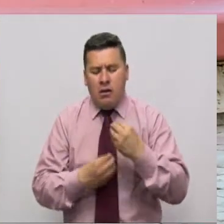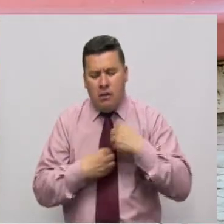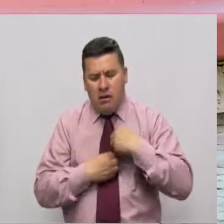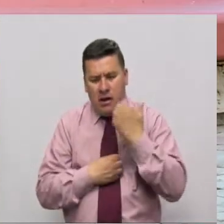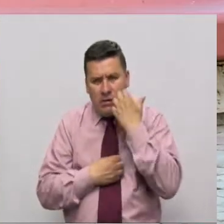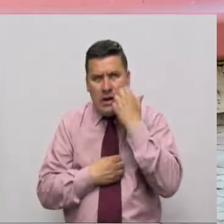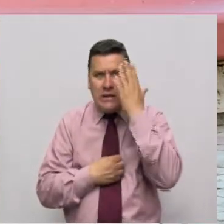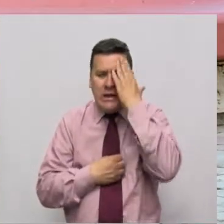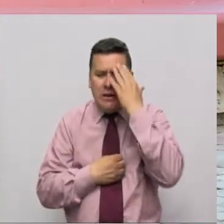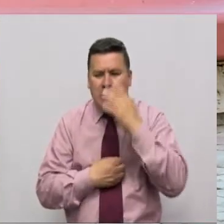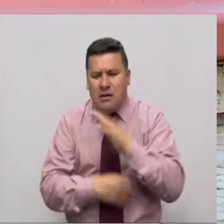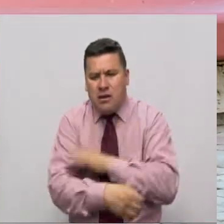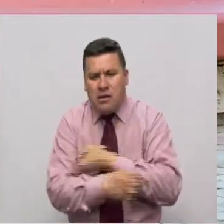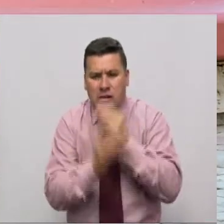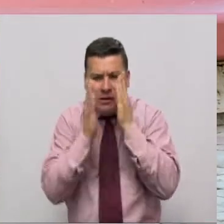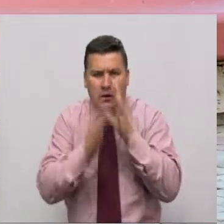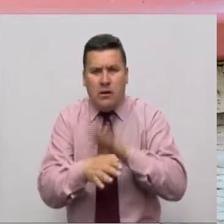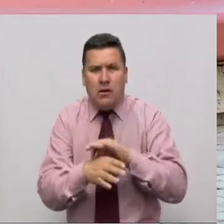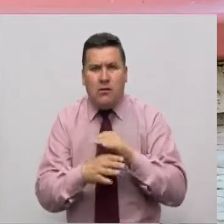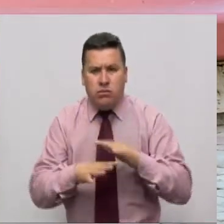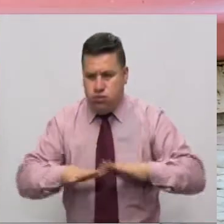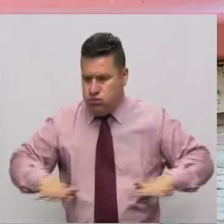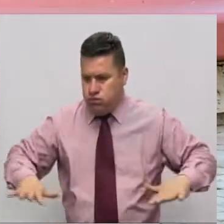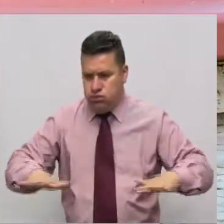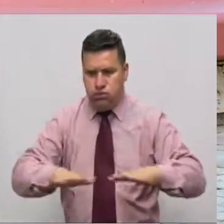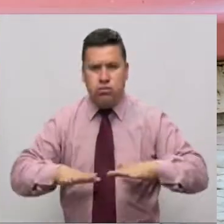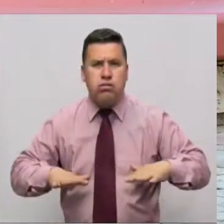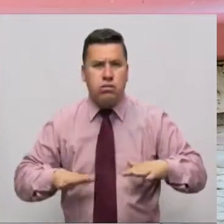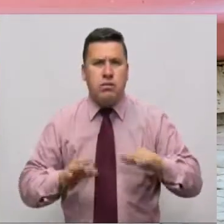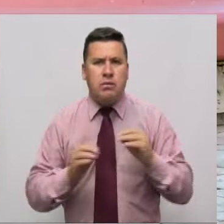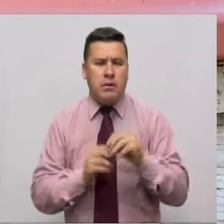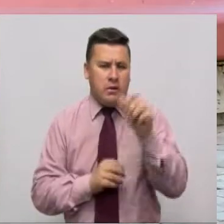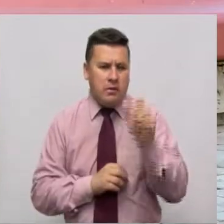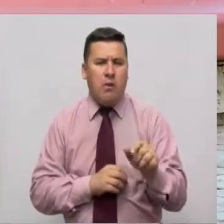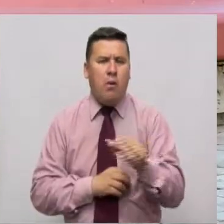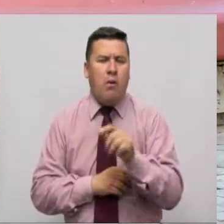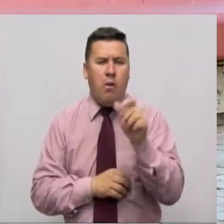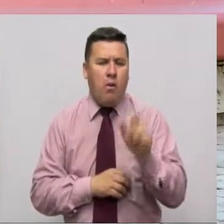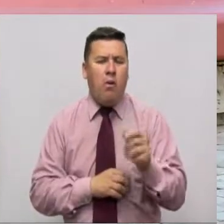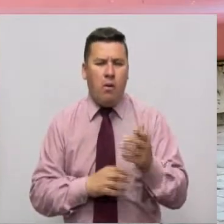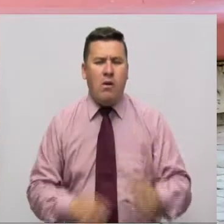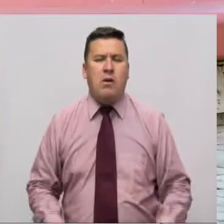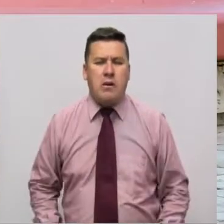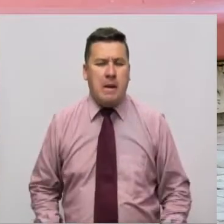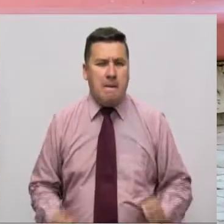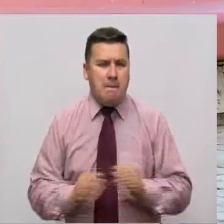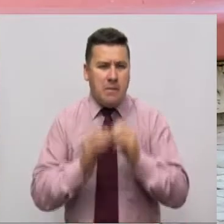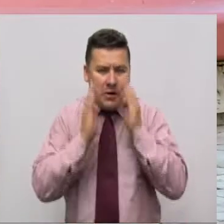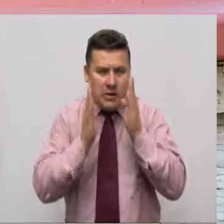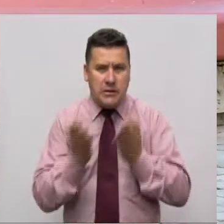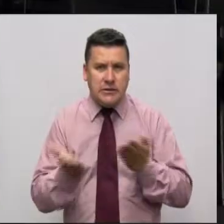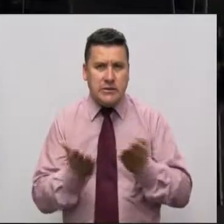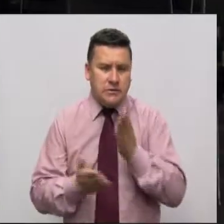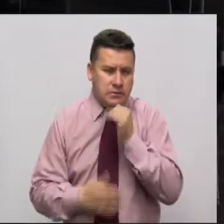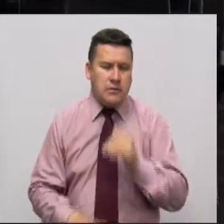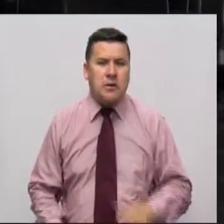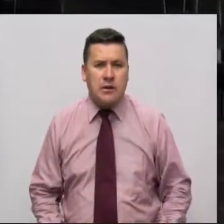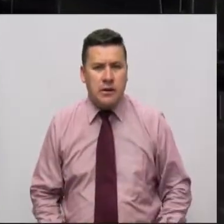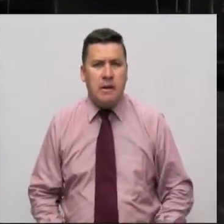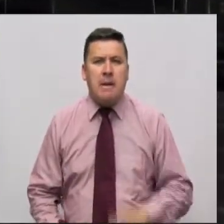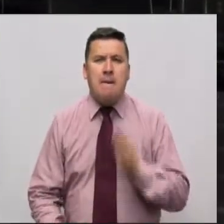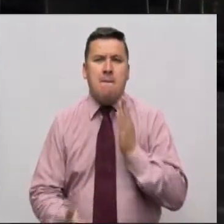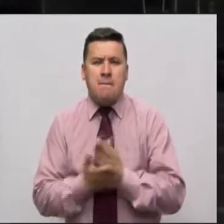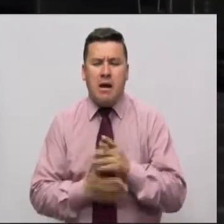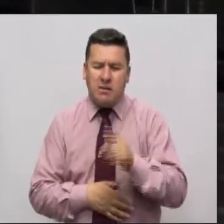él porque sabe que el entorno que lo rodea, la demás parte, van a estar mal atendidos. Detrás